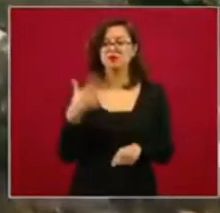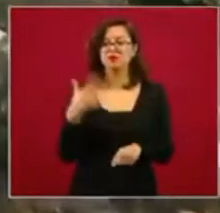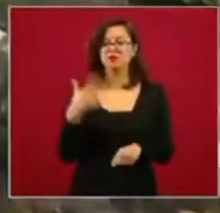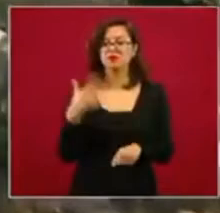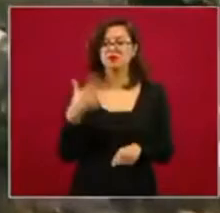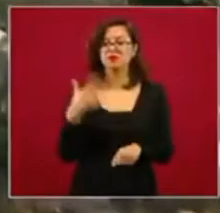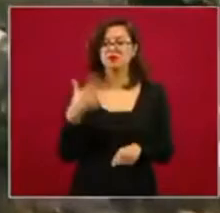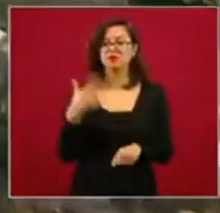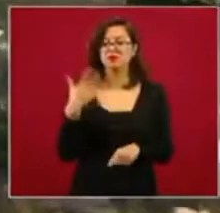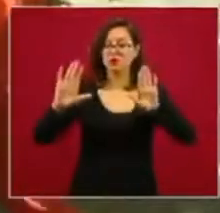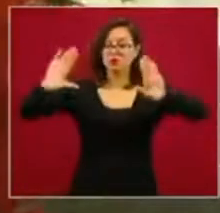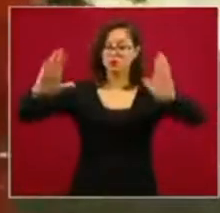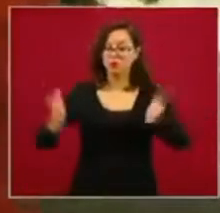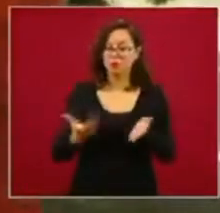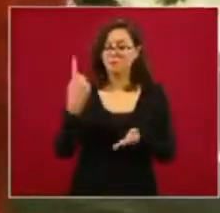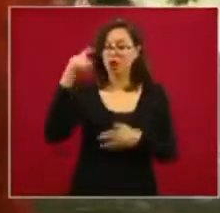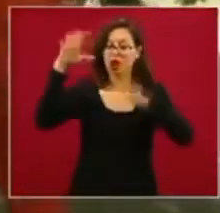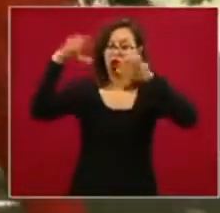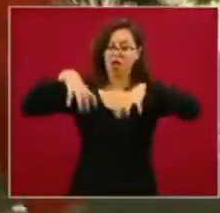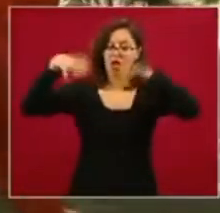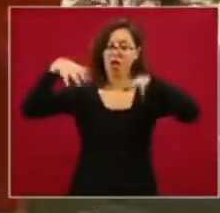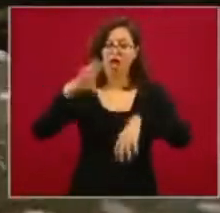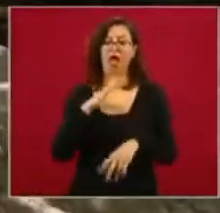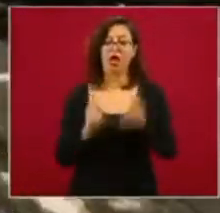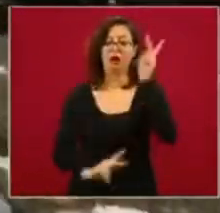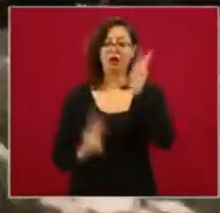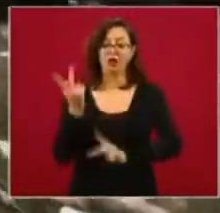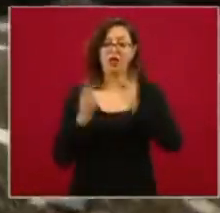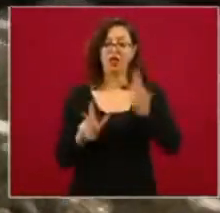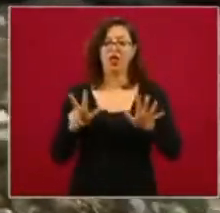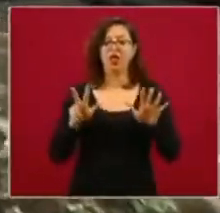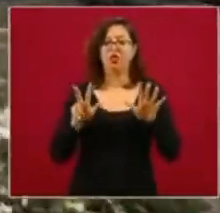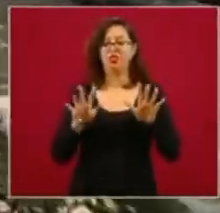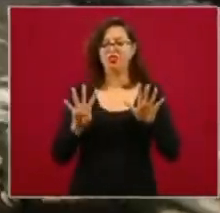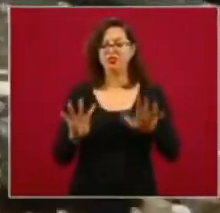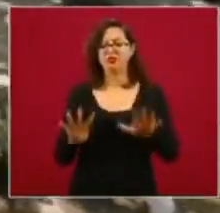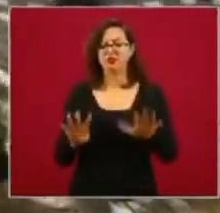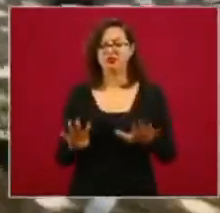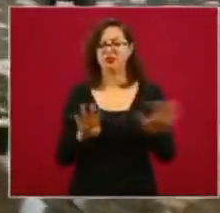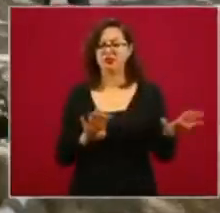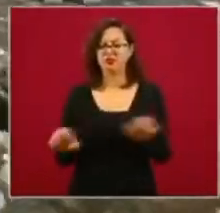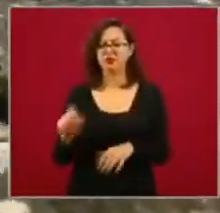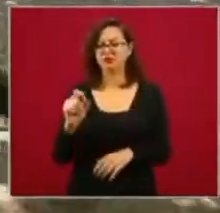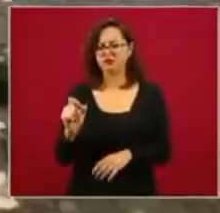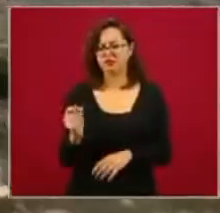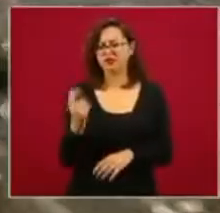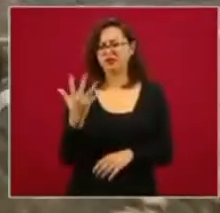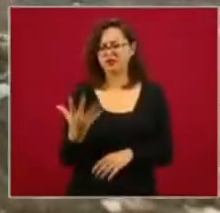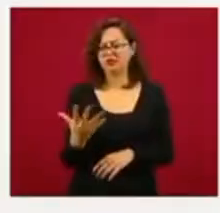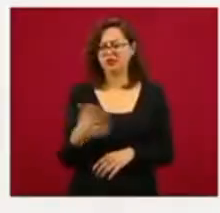vivero existen al día 19.925 plantas de ornato y forestales en desarrollo.